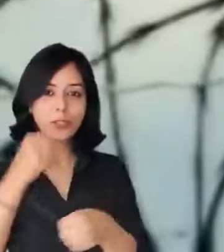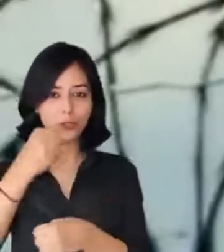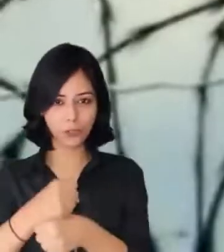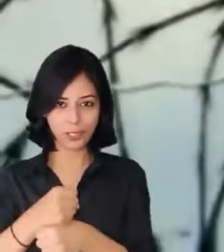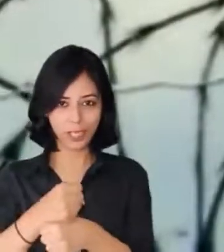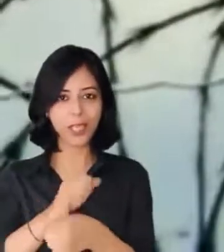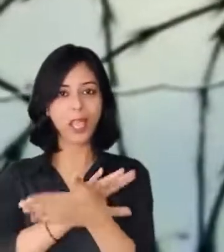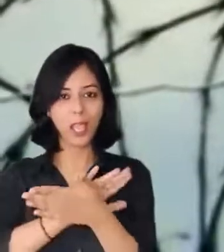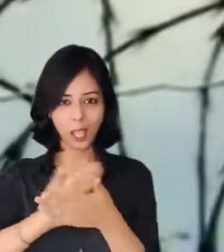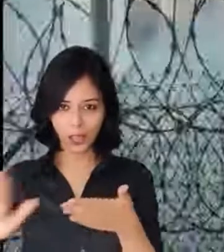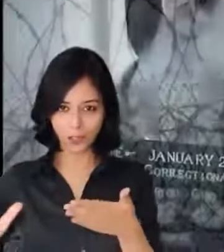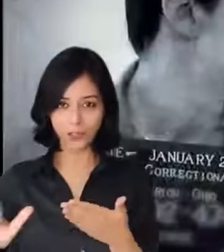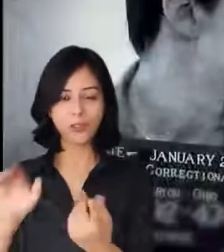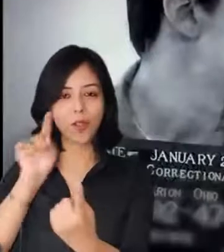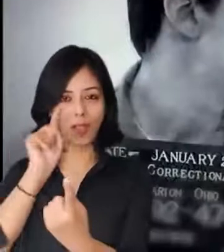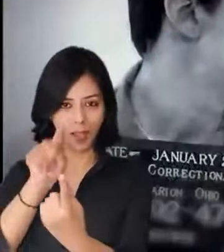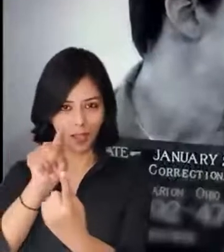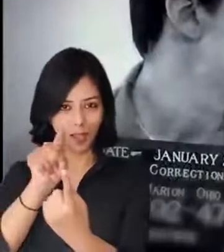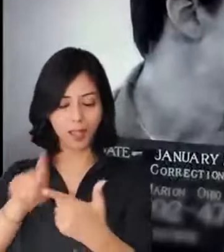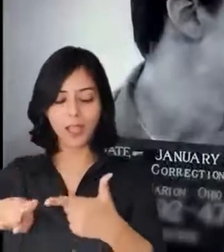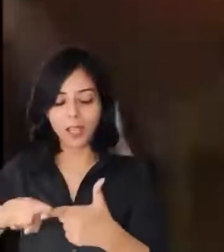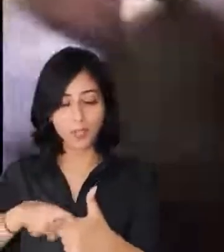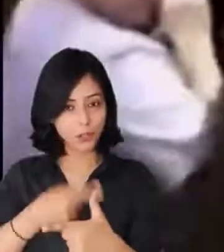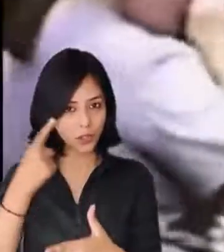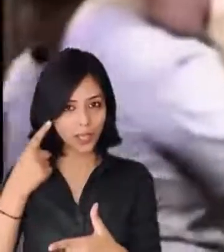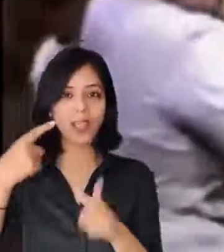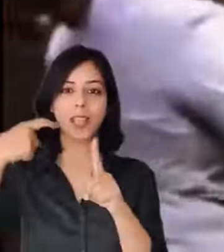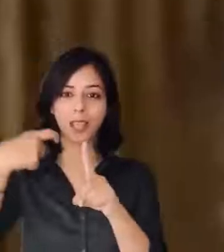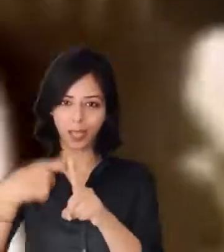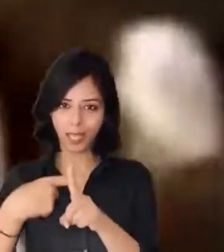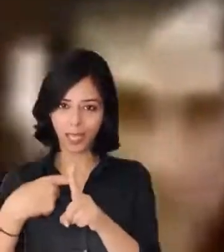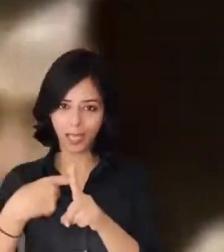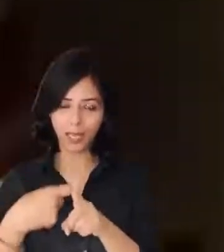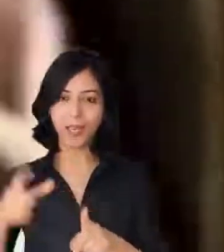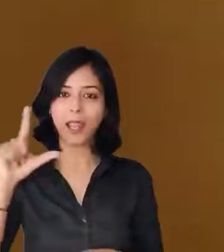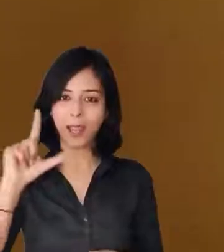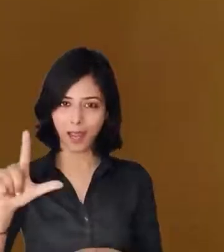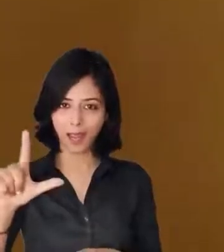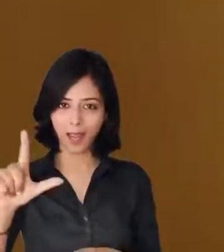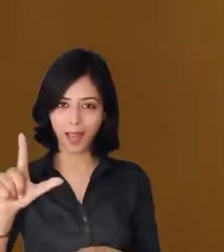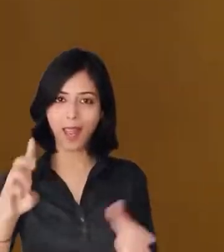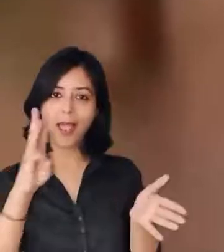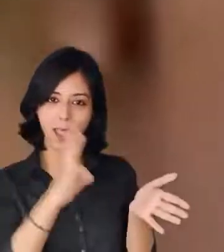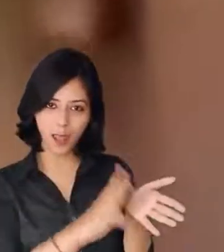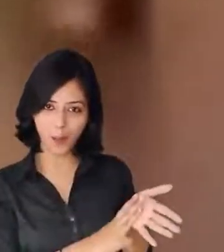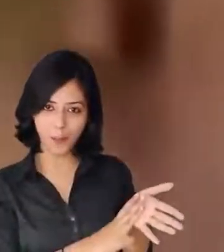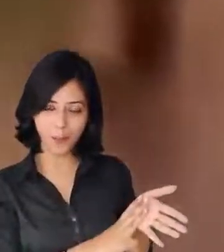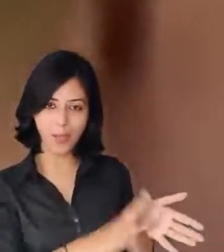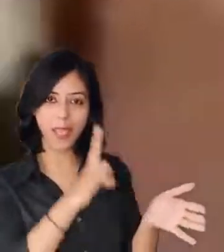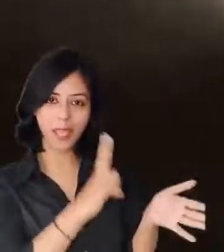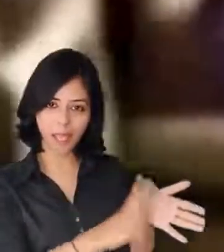Aunque casi todos quedaron satisfechos con el castigo de Paxton Brown, muy pocos se alegraron cuando supieron que su tía, Charlene